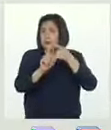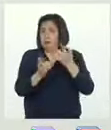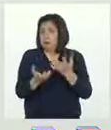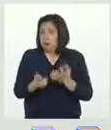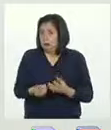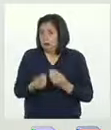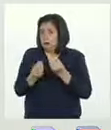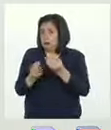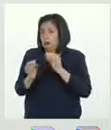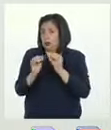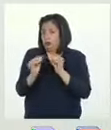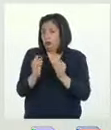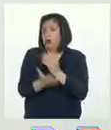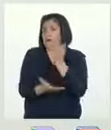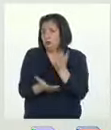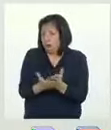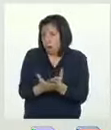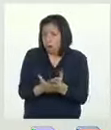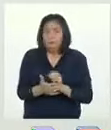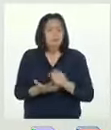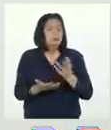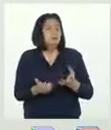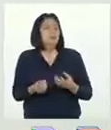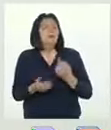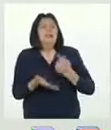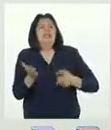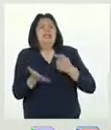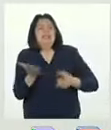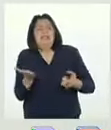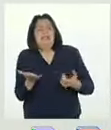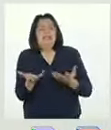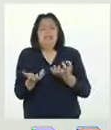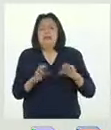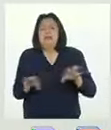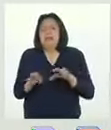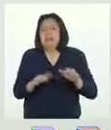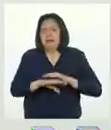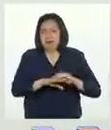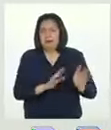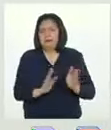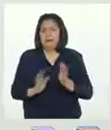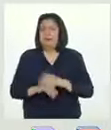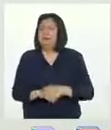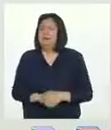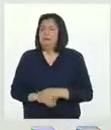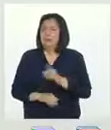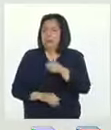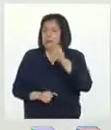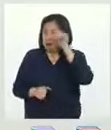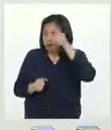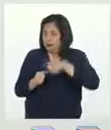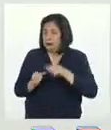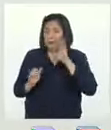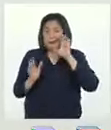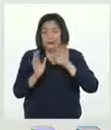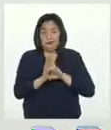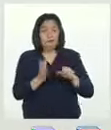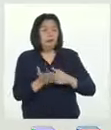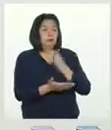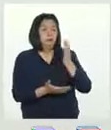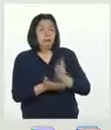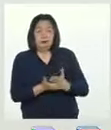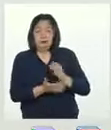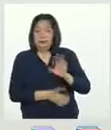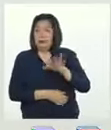buscan dar la solución a un problema. Expresan para qué queremos hacer el plan de acción. ¿Recuerdas, por ejemplo, el problema